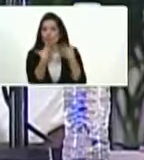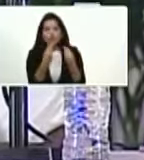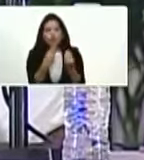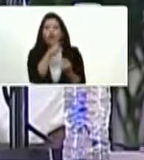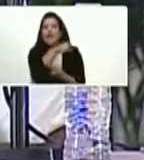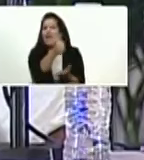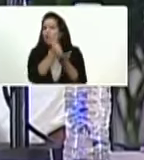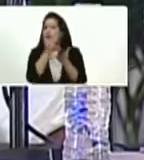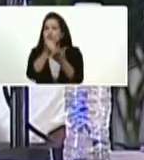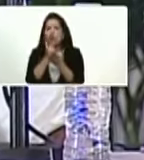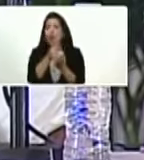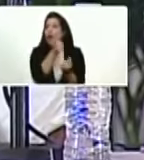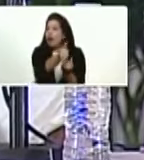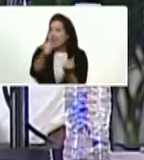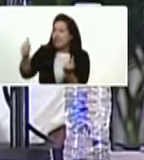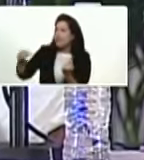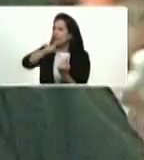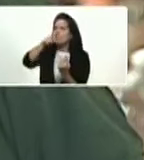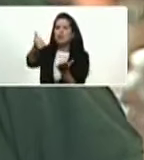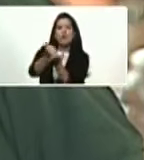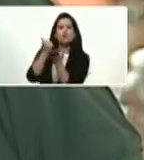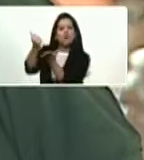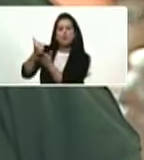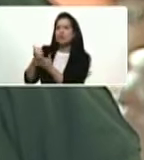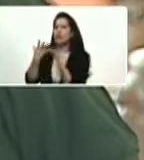todos los compañeros que creen en este proceso.